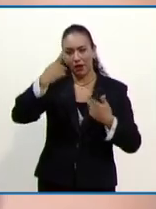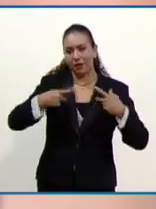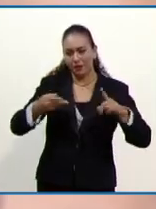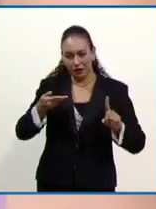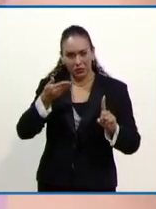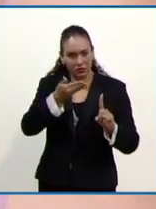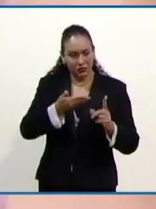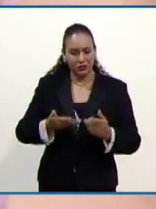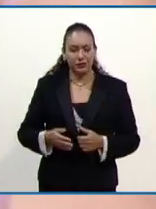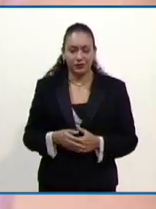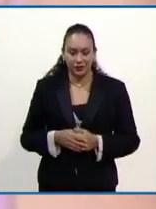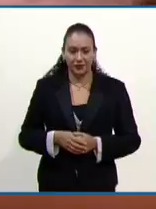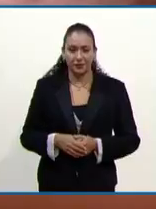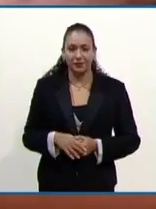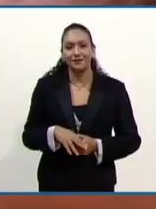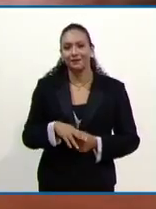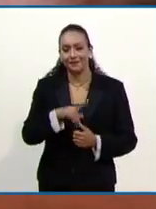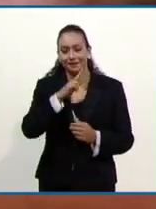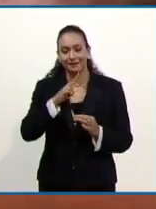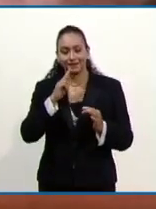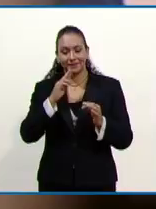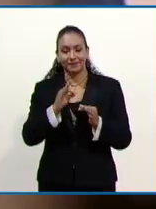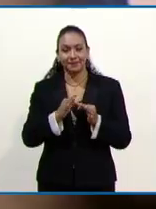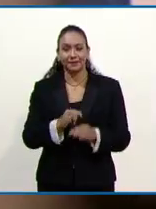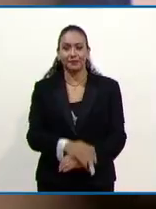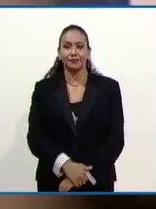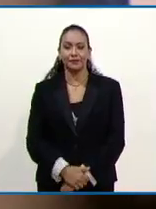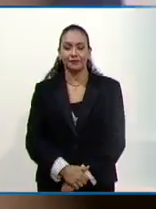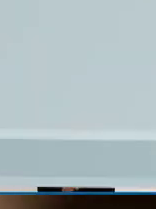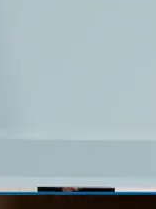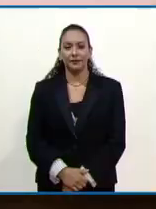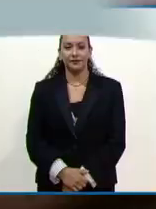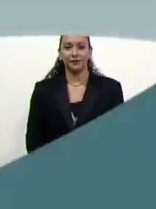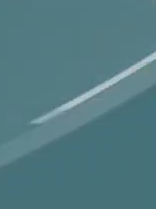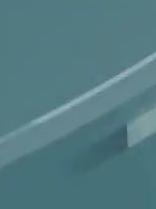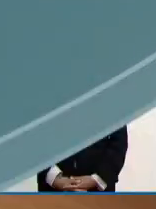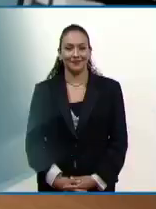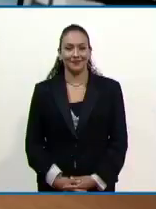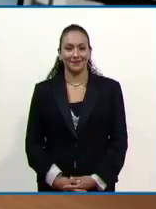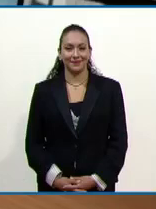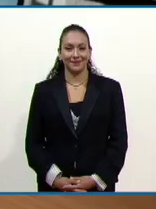Para el canal del Poder Judicial de la Federación, Mario López Peña.